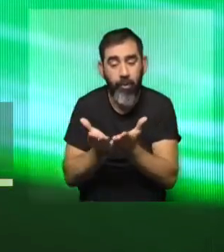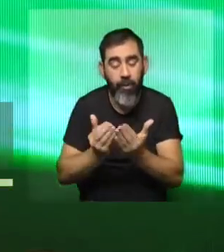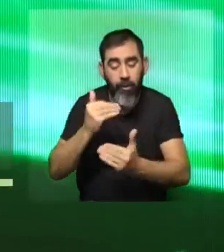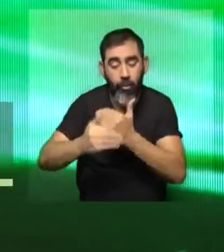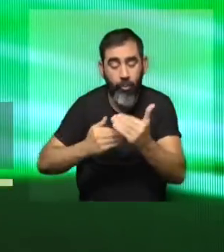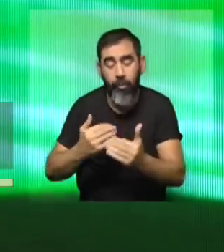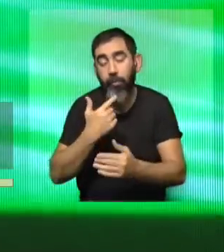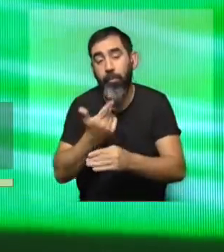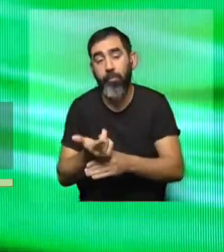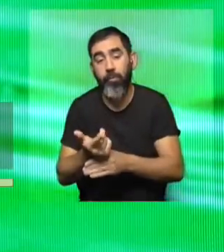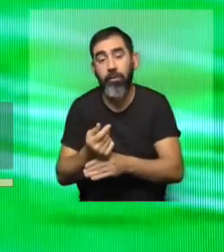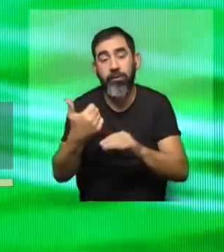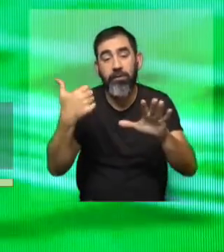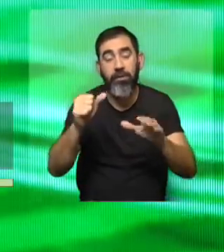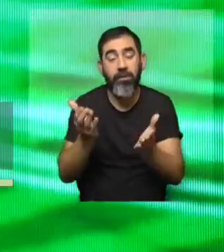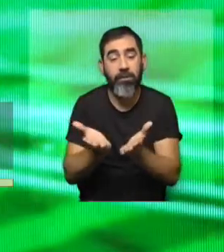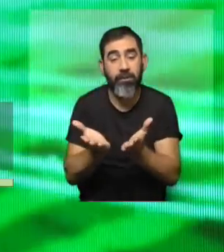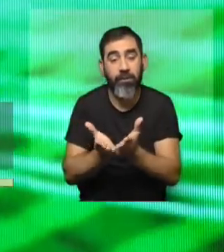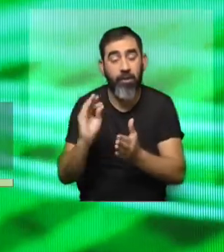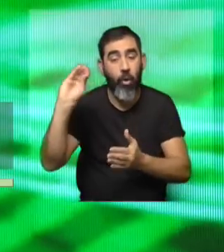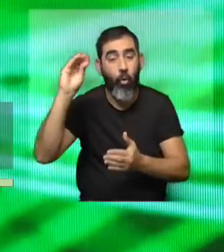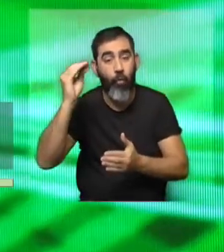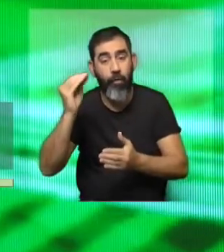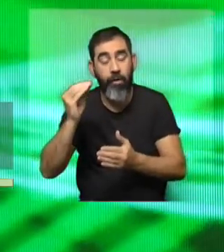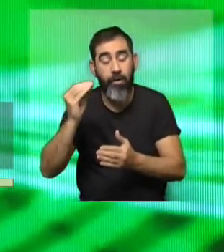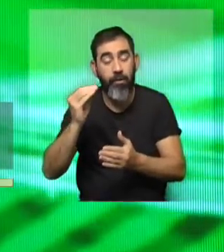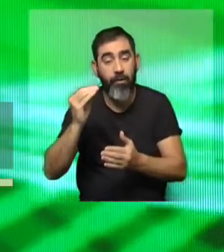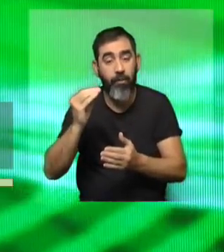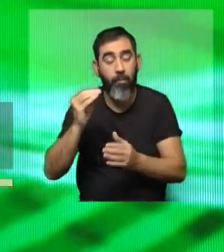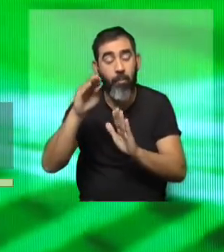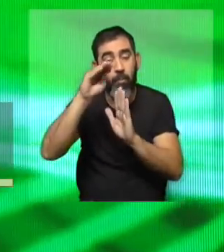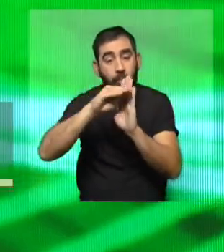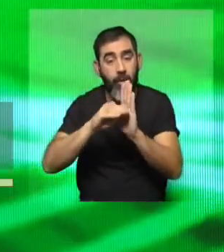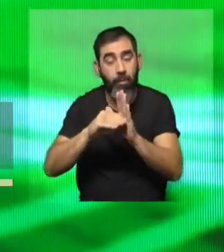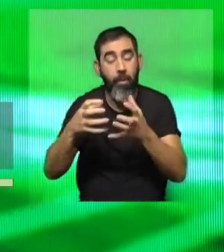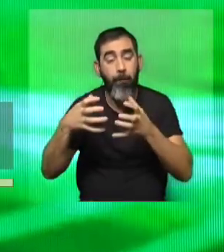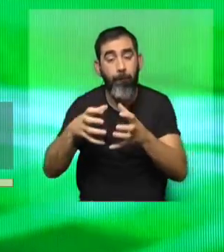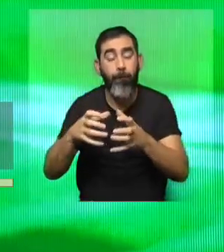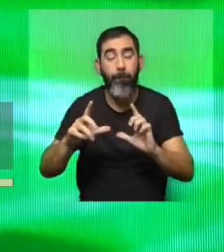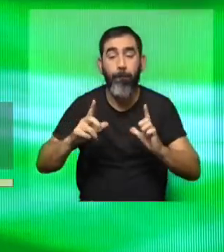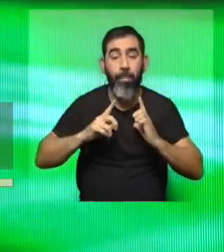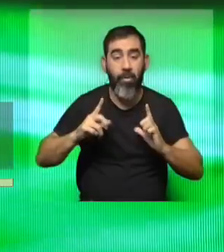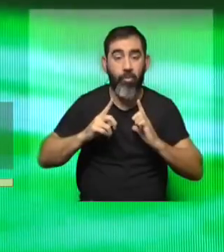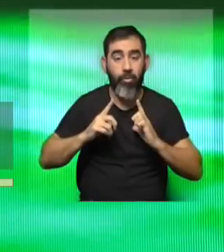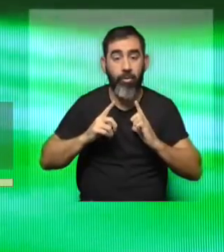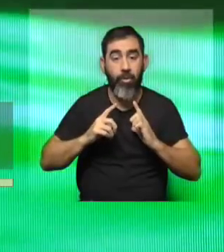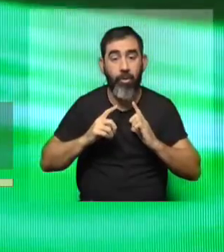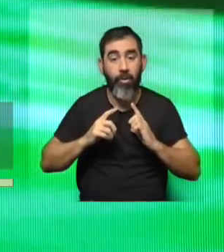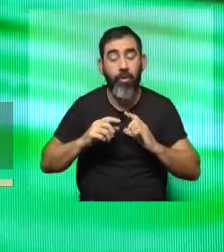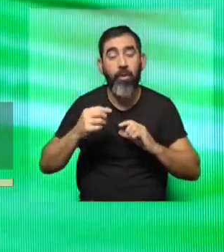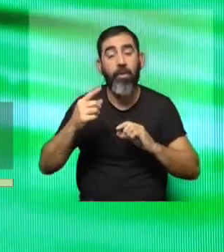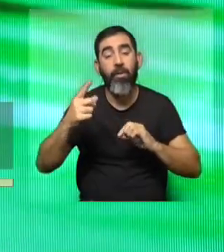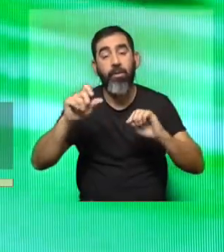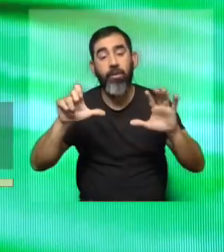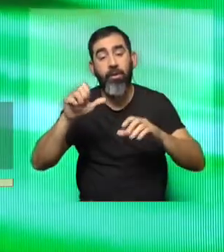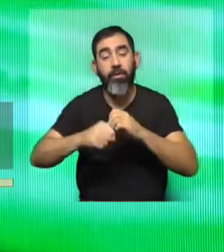demás un ejemplo son 60 Ulises hoy que trabajan en el en el programa pero también la esperanza sí que son dos categorías sub